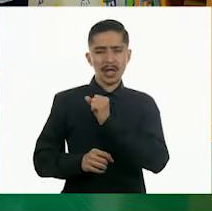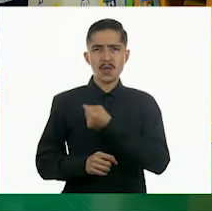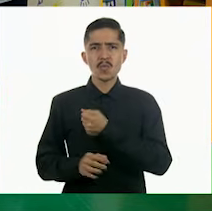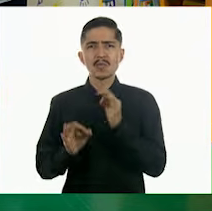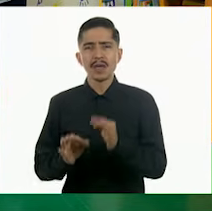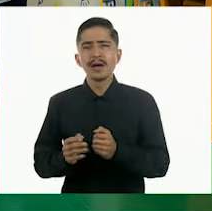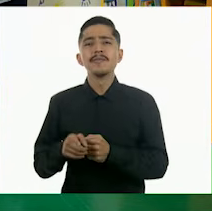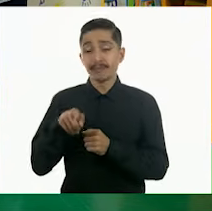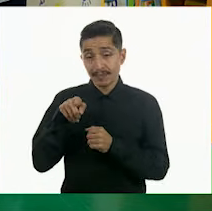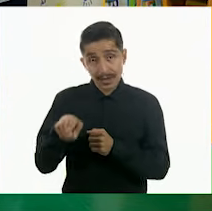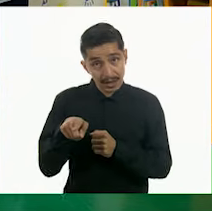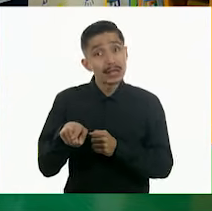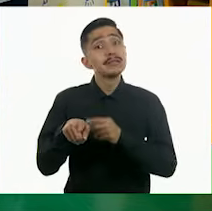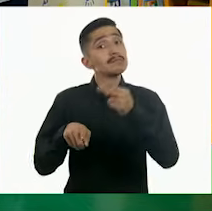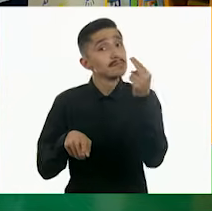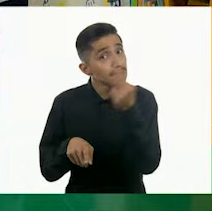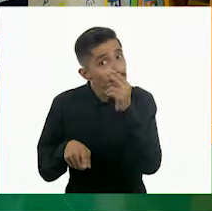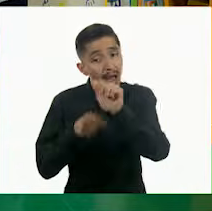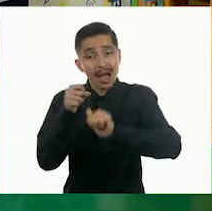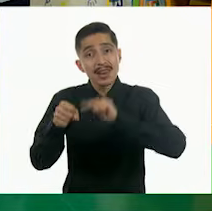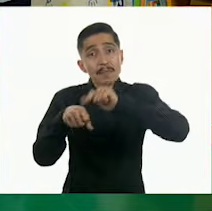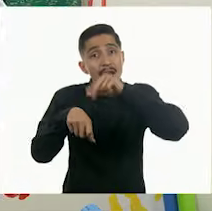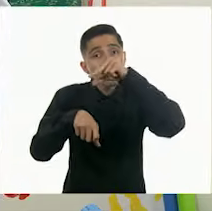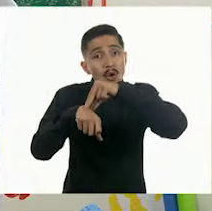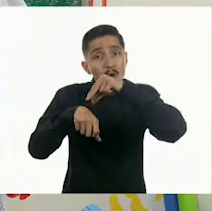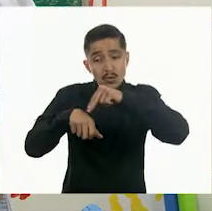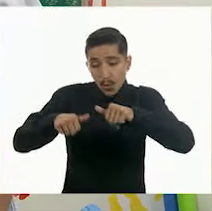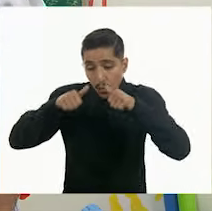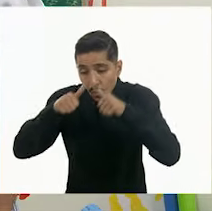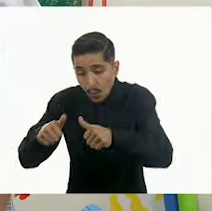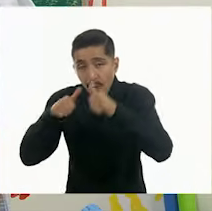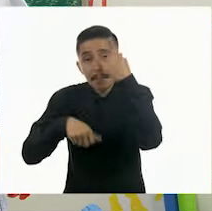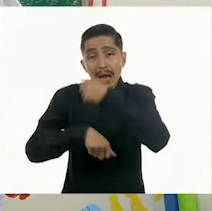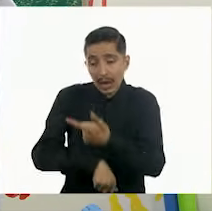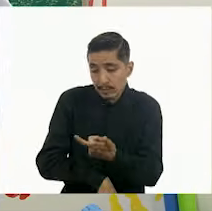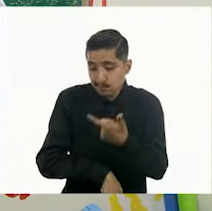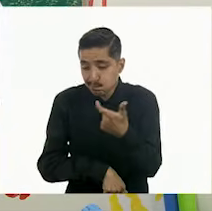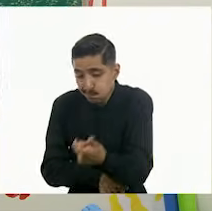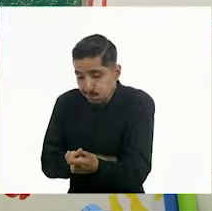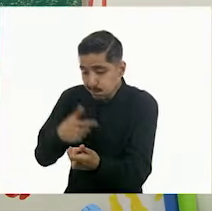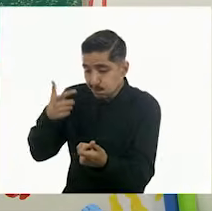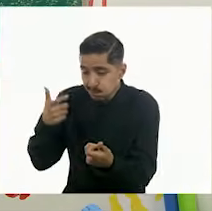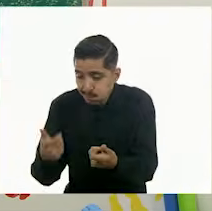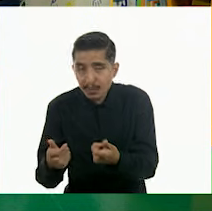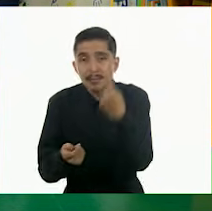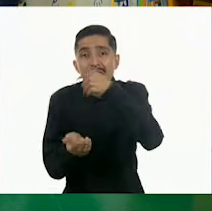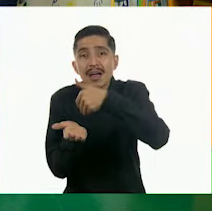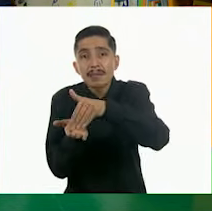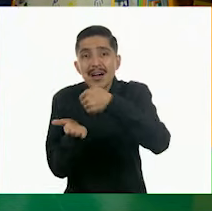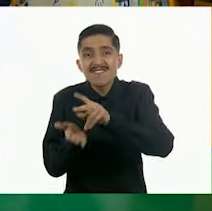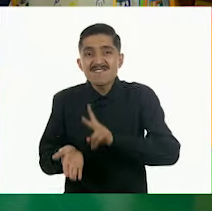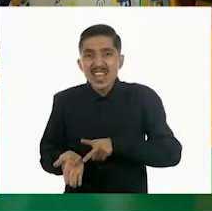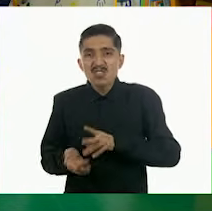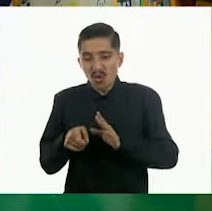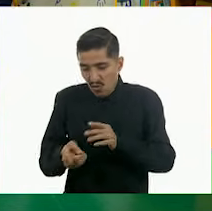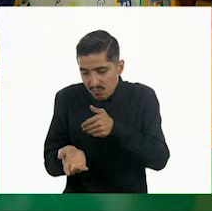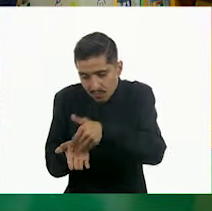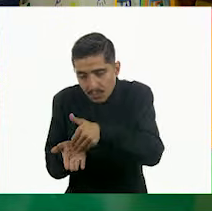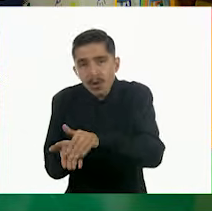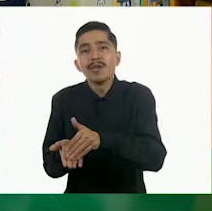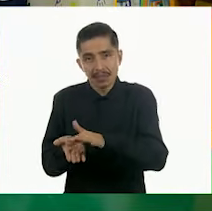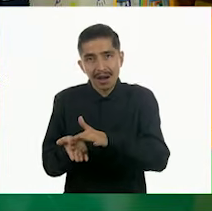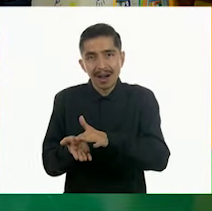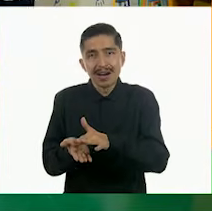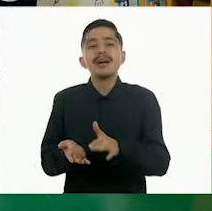visite al veterinario cada seis meses para vacunarlo y desparasitarlo. Hay que esterilizar a las